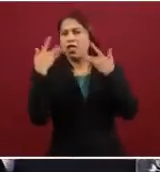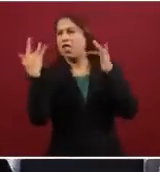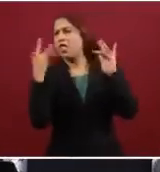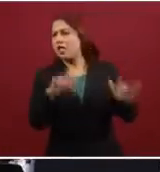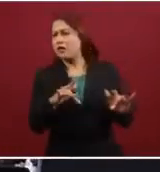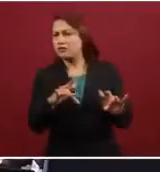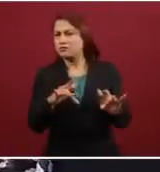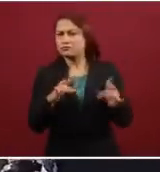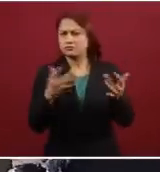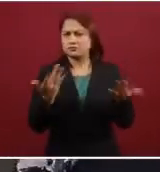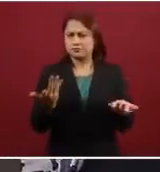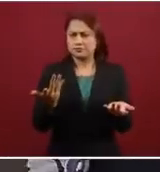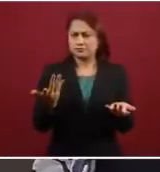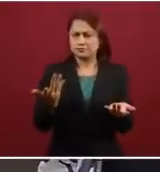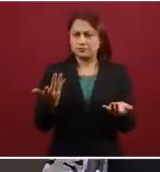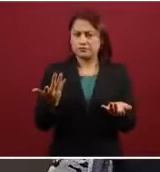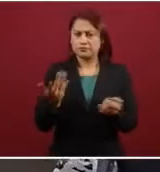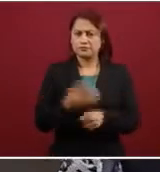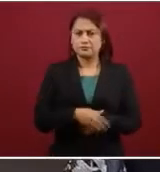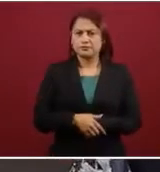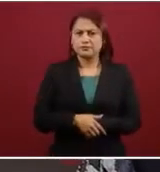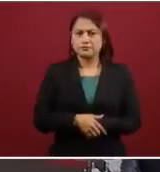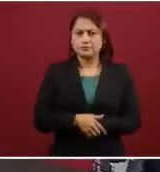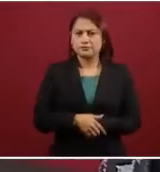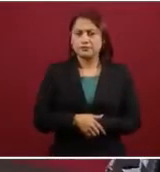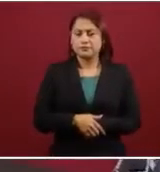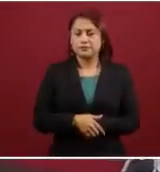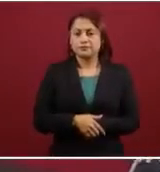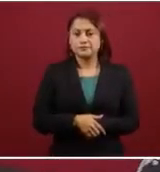y les decía de que, bueno,